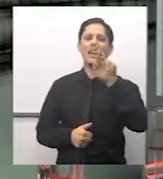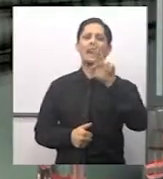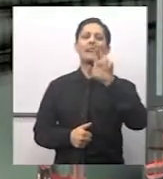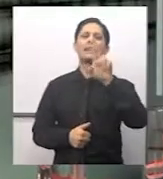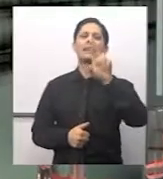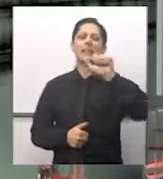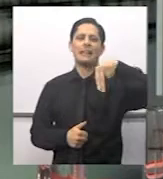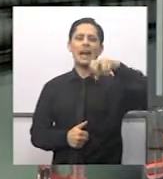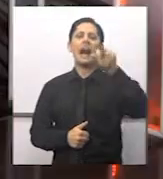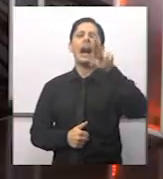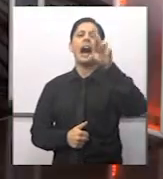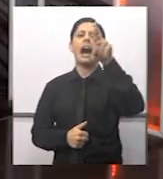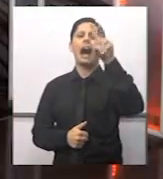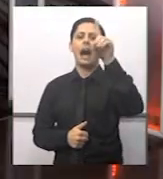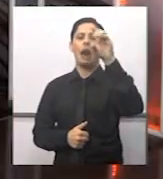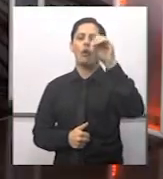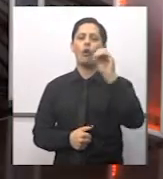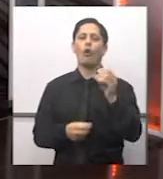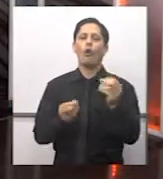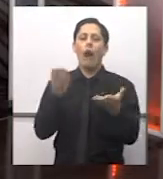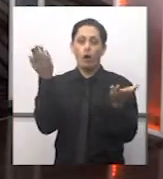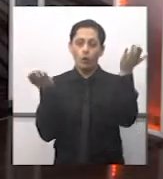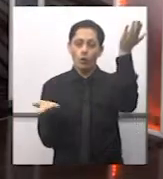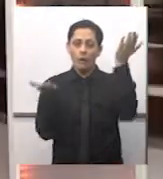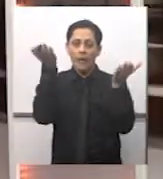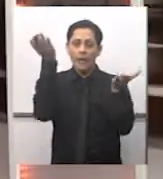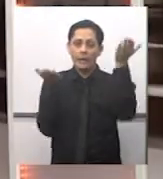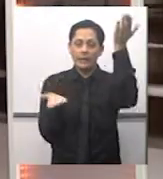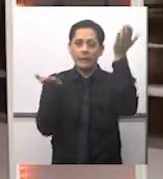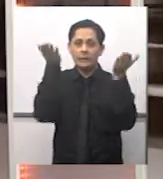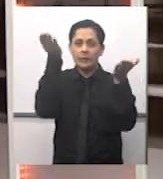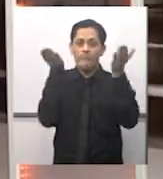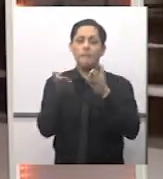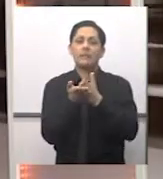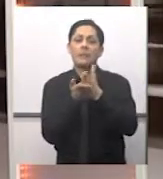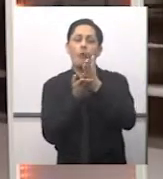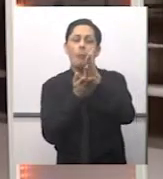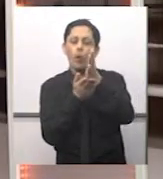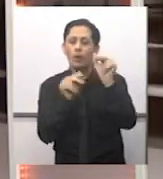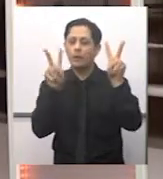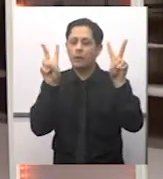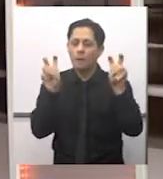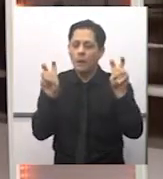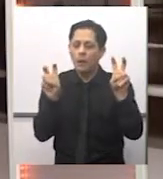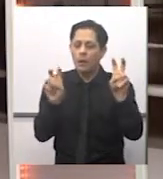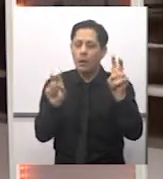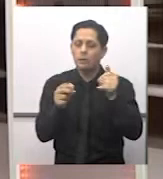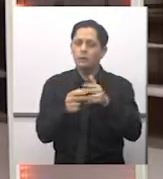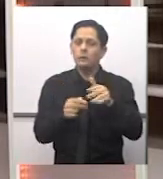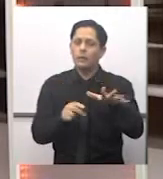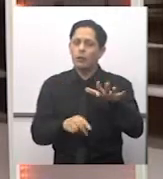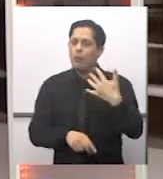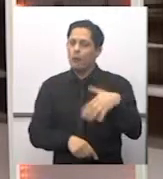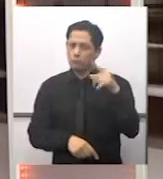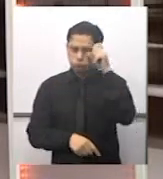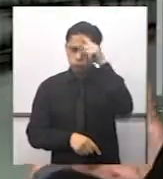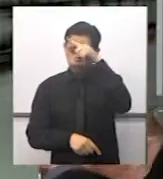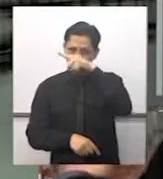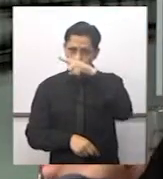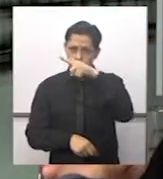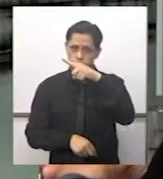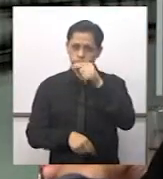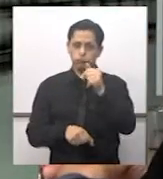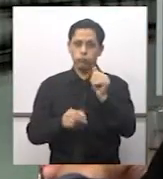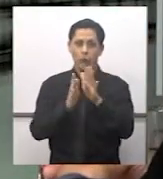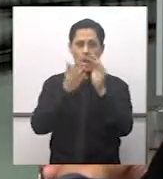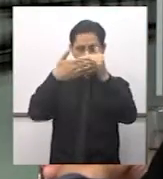gusto estar acá nuevamente. A fondo de balance, pero sin duda partamos por los temas que quizás se pueden considerar como más complicados dentro